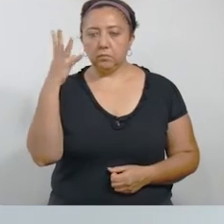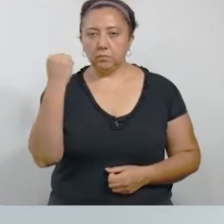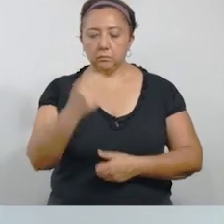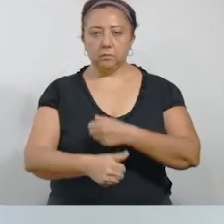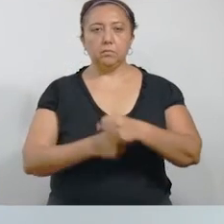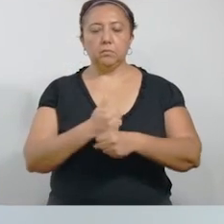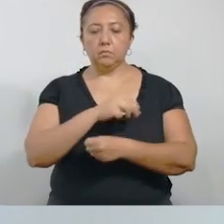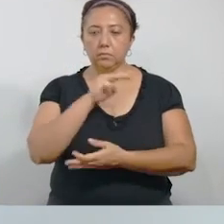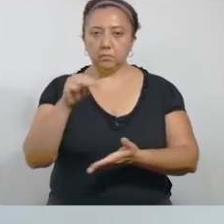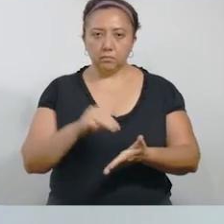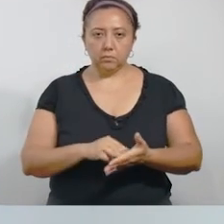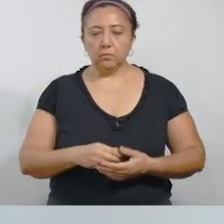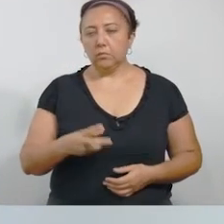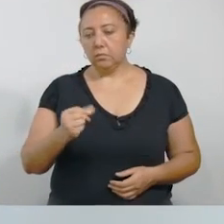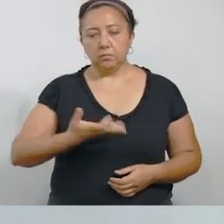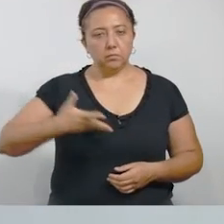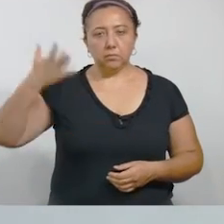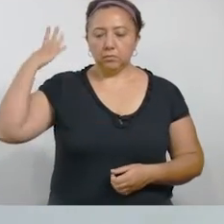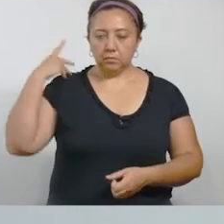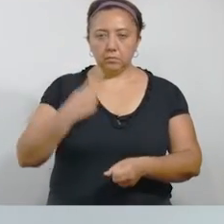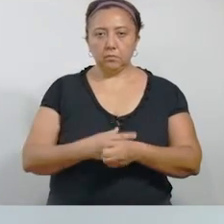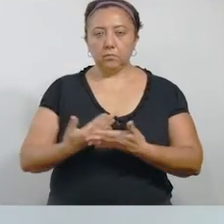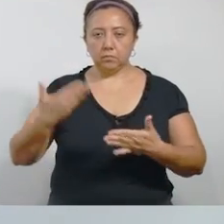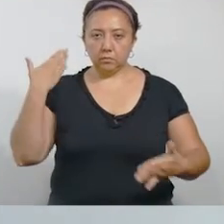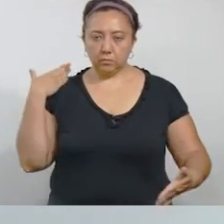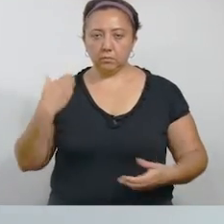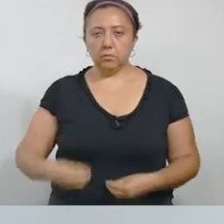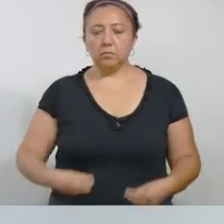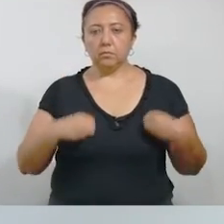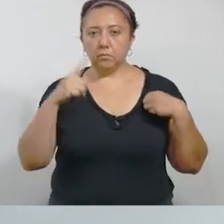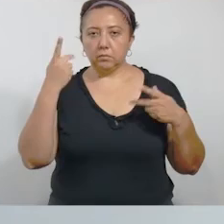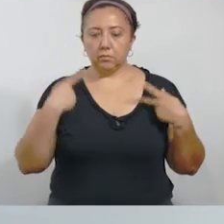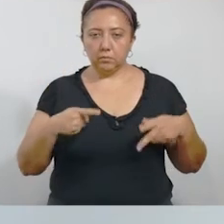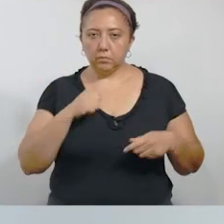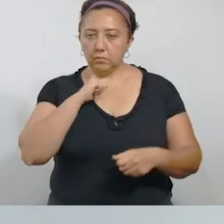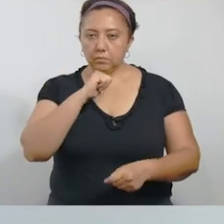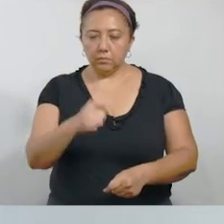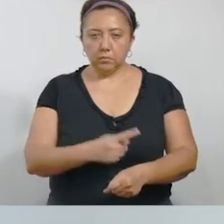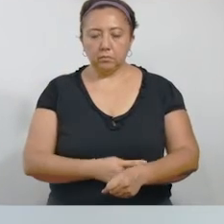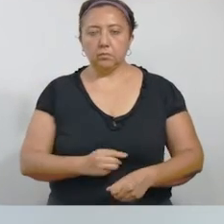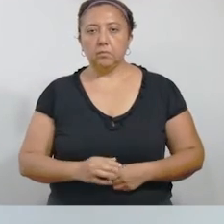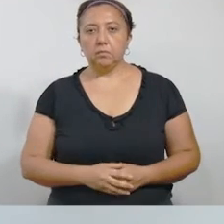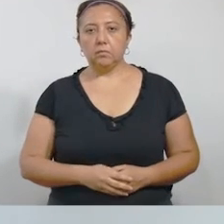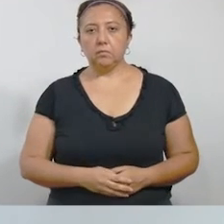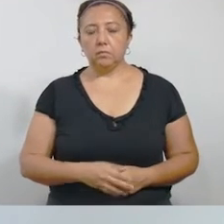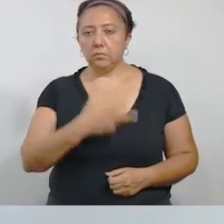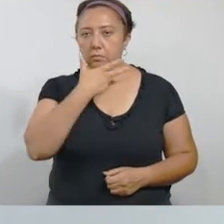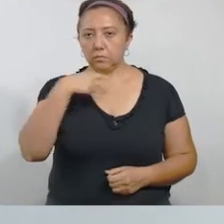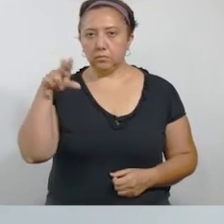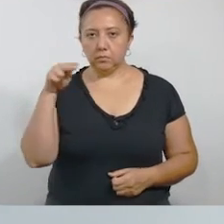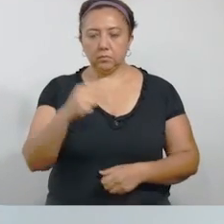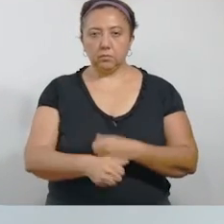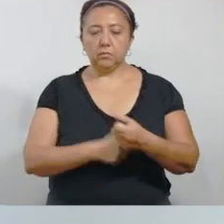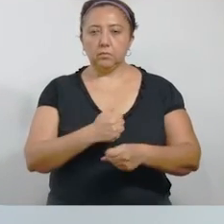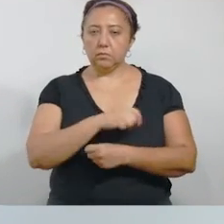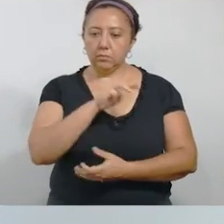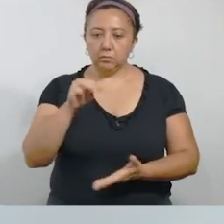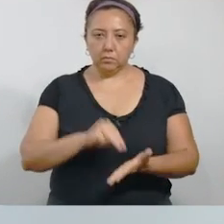79 años, de Mérida, sin historial de enfermedades previas. Vivía con una persona que no presenta síntomas. Hombre